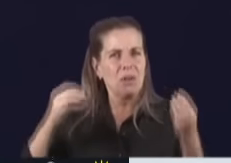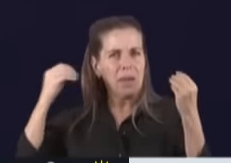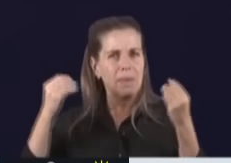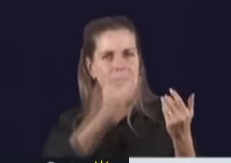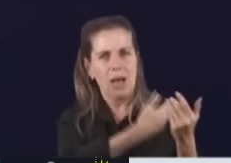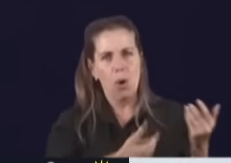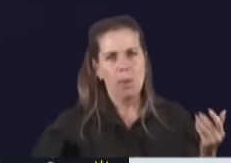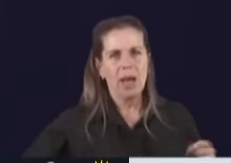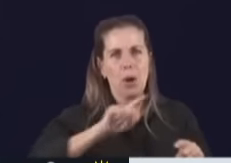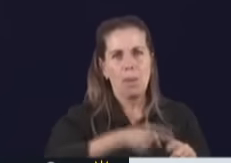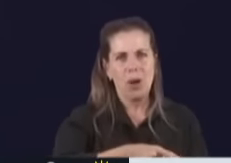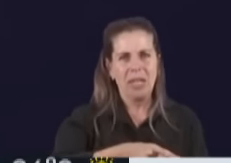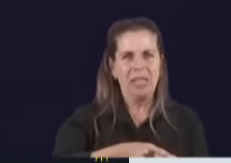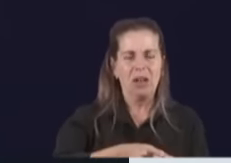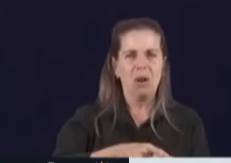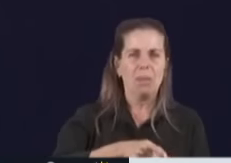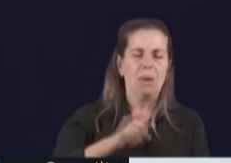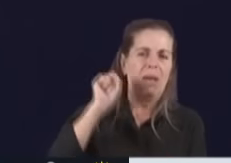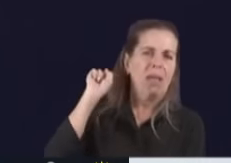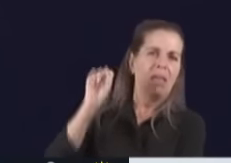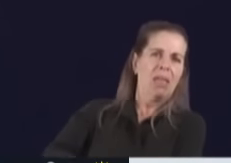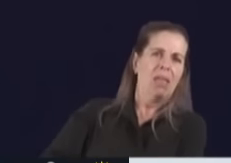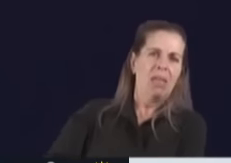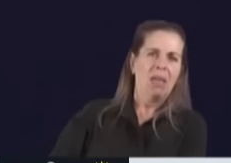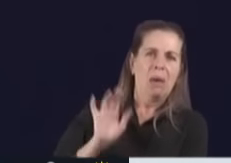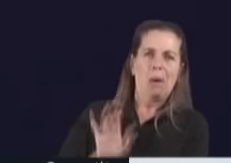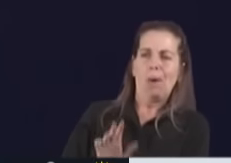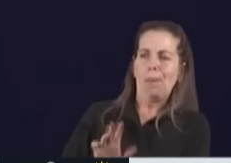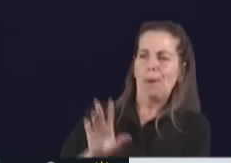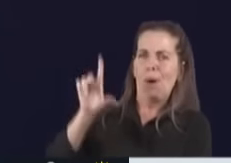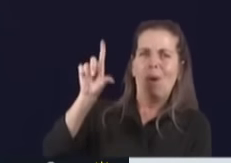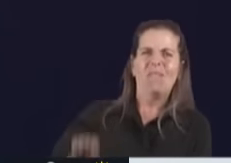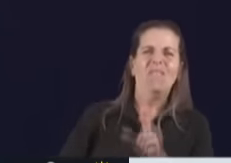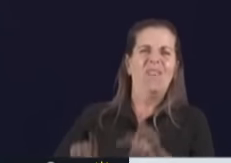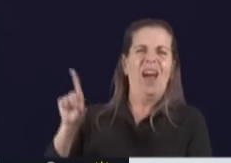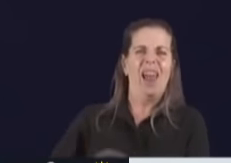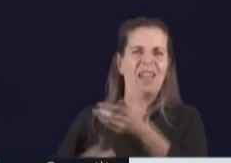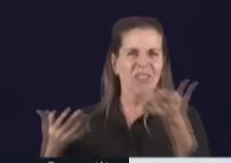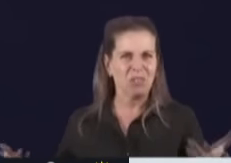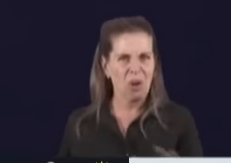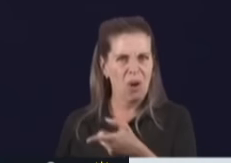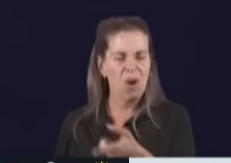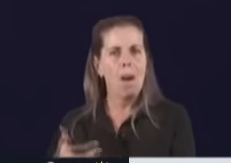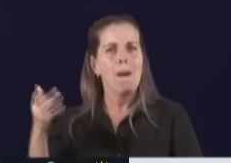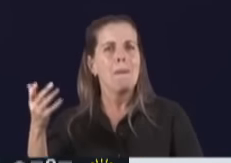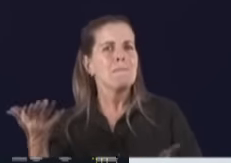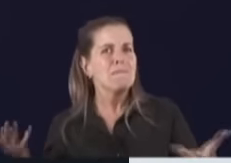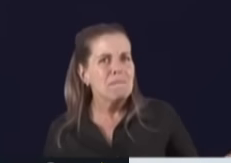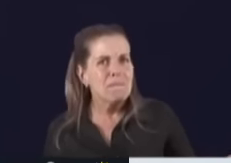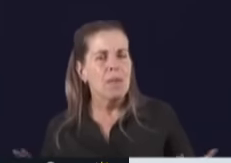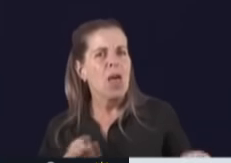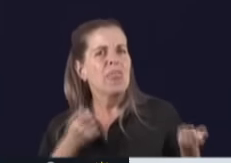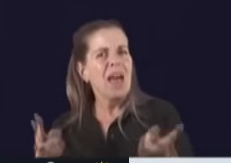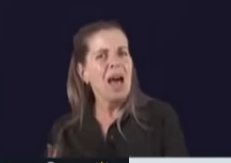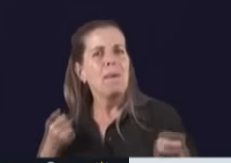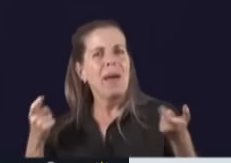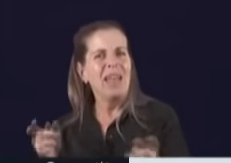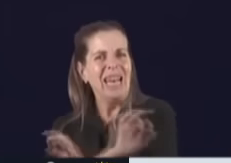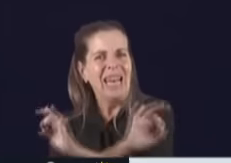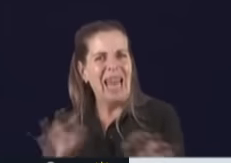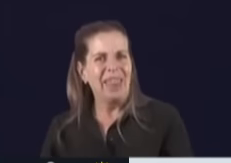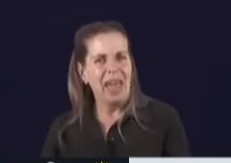la humillación de los gobiernos de turno, un destrato que se vio reflejado en su falta de financiamiento y en la falta de reconocimiento